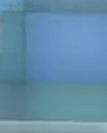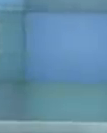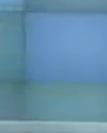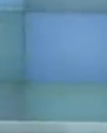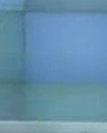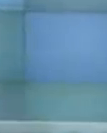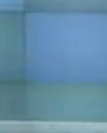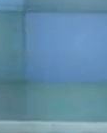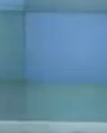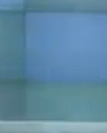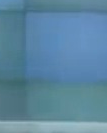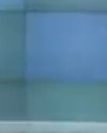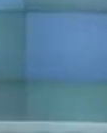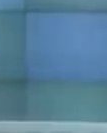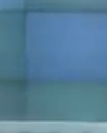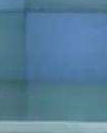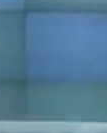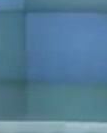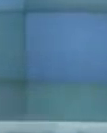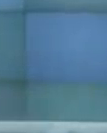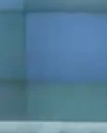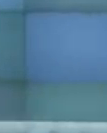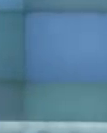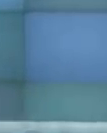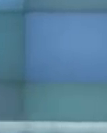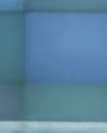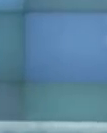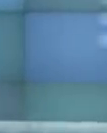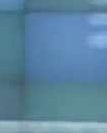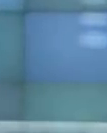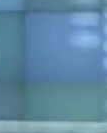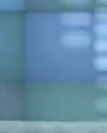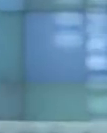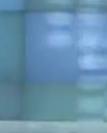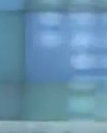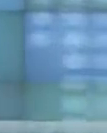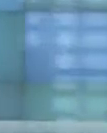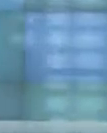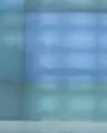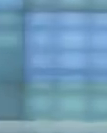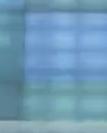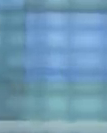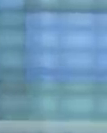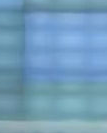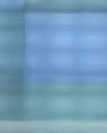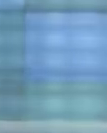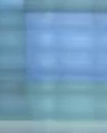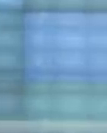información culminamos la emisión vespertina de La Noticia. A ustedes muchísimas gracias por su sintonía. Feliz noche.